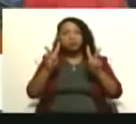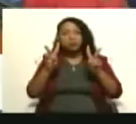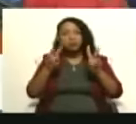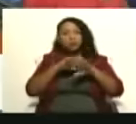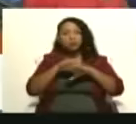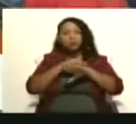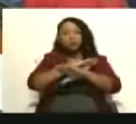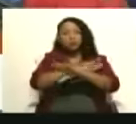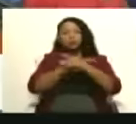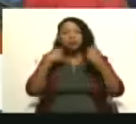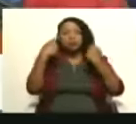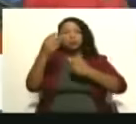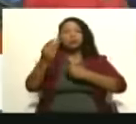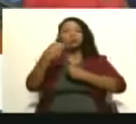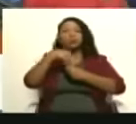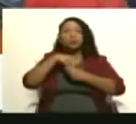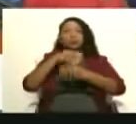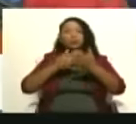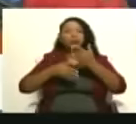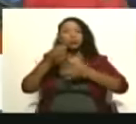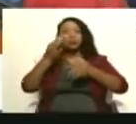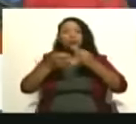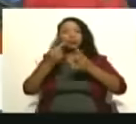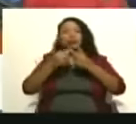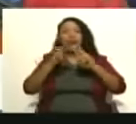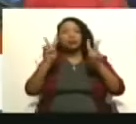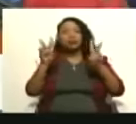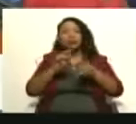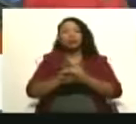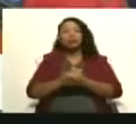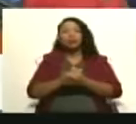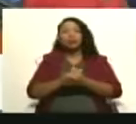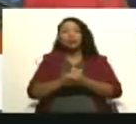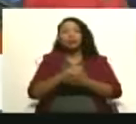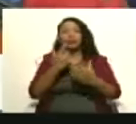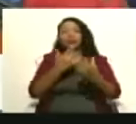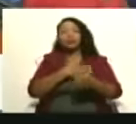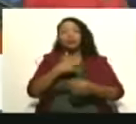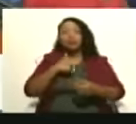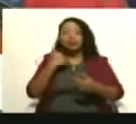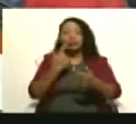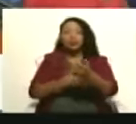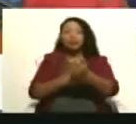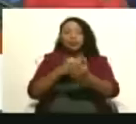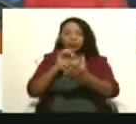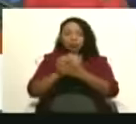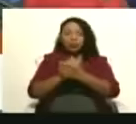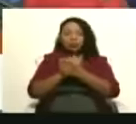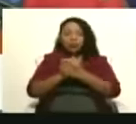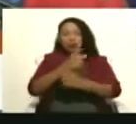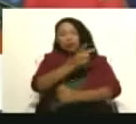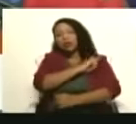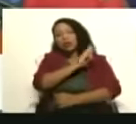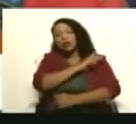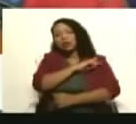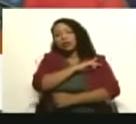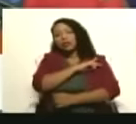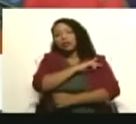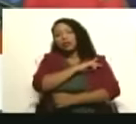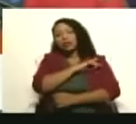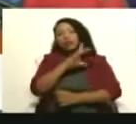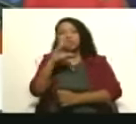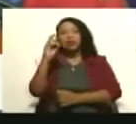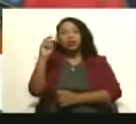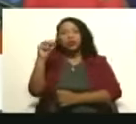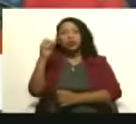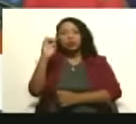Poder Popular para Relaciones Interiores, Justicia y Paz, querido hermano, compañero, general en jefe Domingo Antonio Hernández